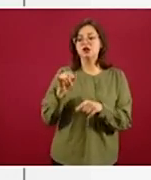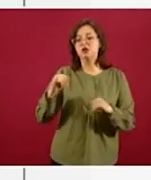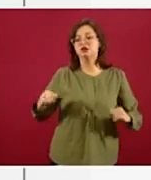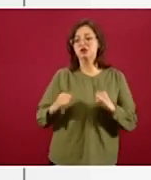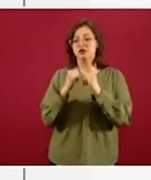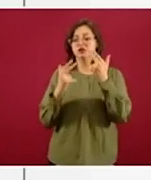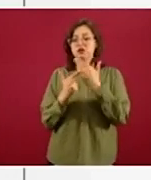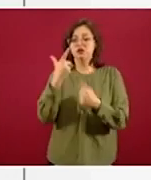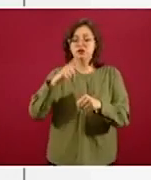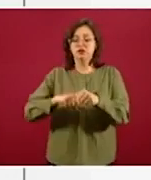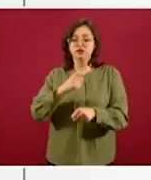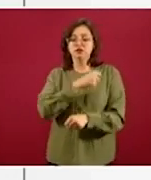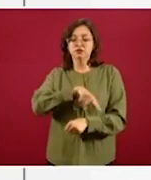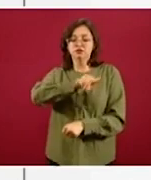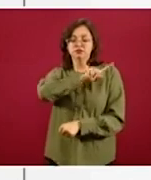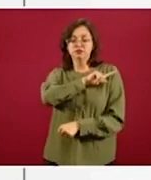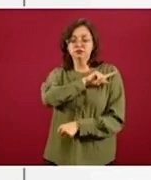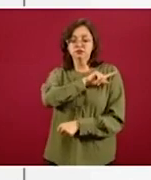atenderá a pacientes